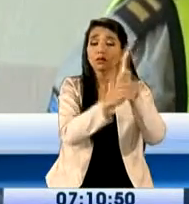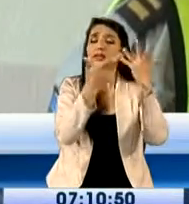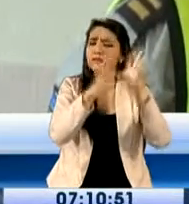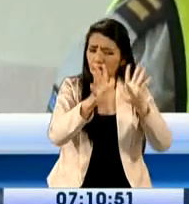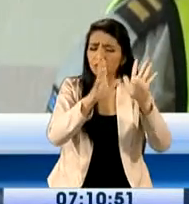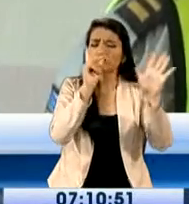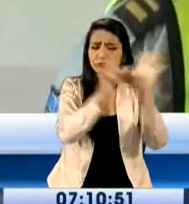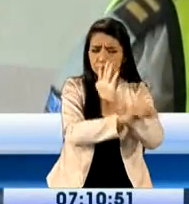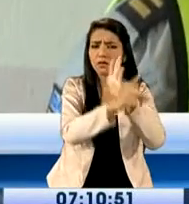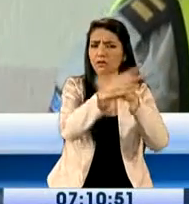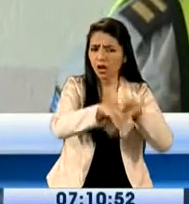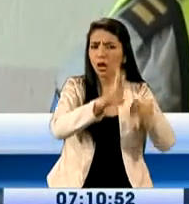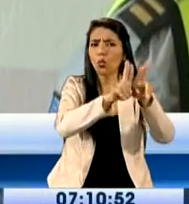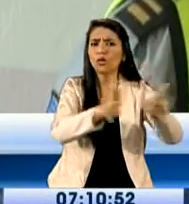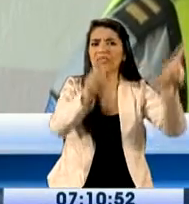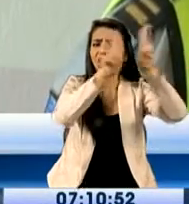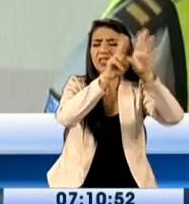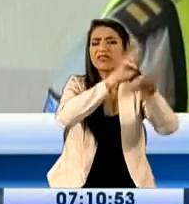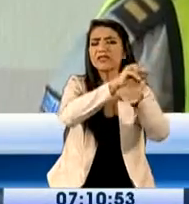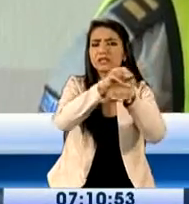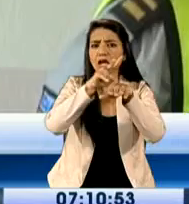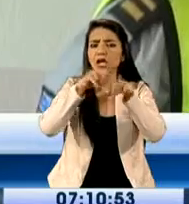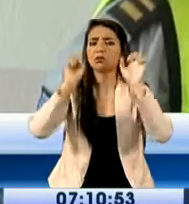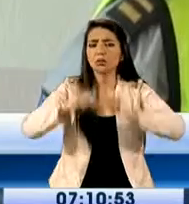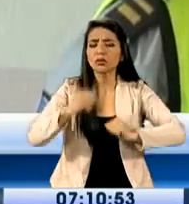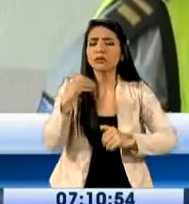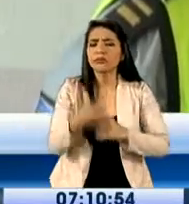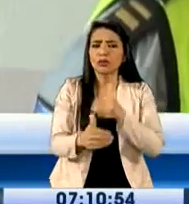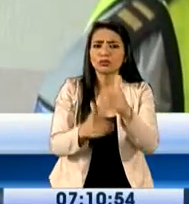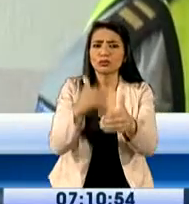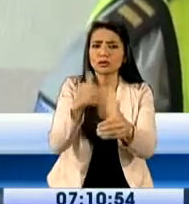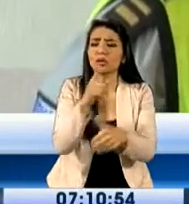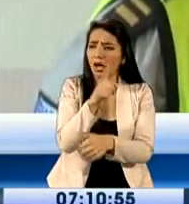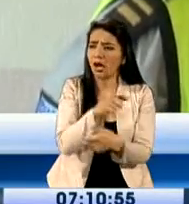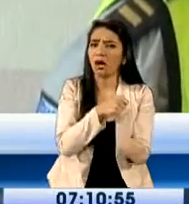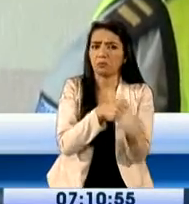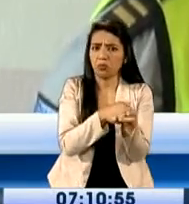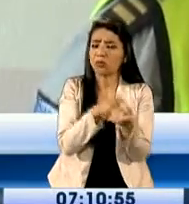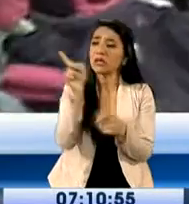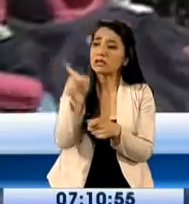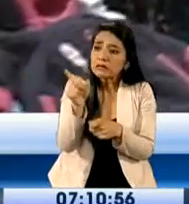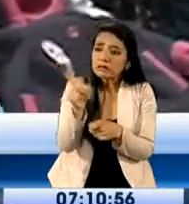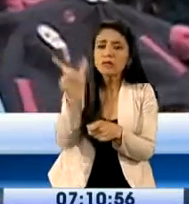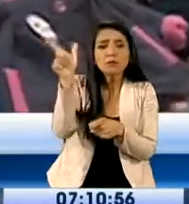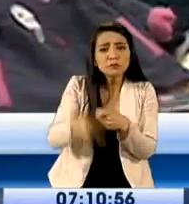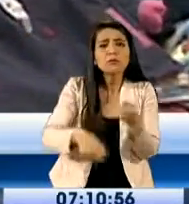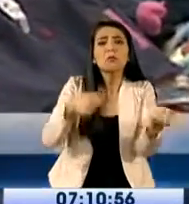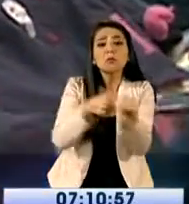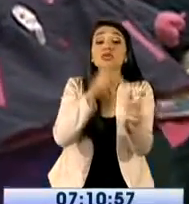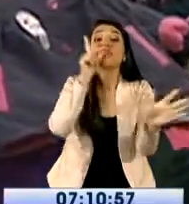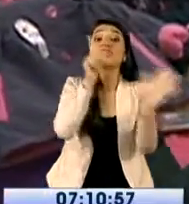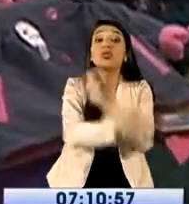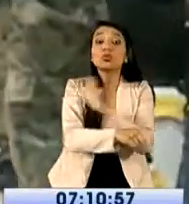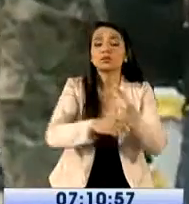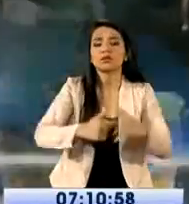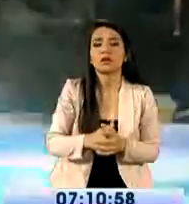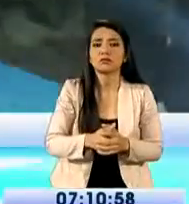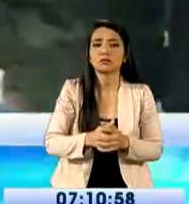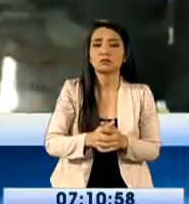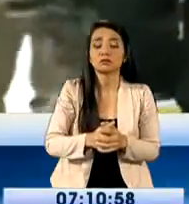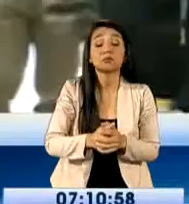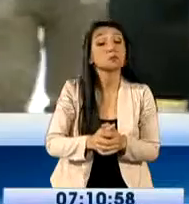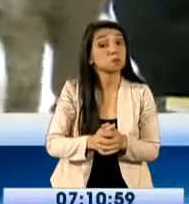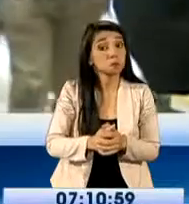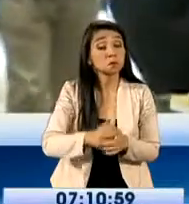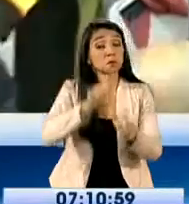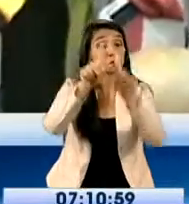flagrancia con nosotros, apoyando el proceso judicial. Ese es el apoyo que necesitamos de la ciudadanía. Si va de compras, es preferible salir